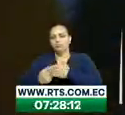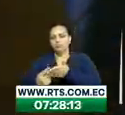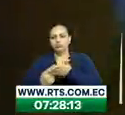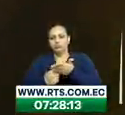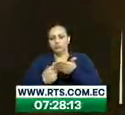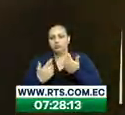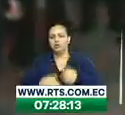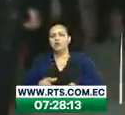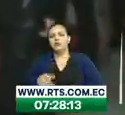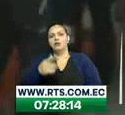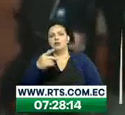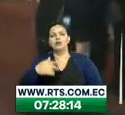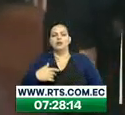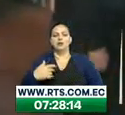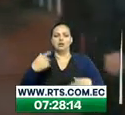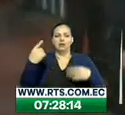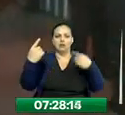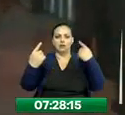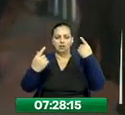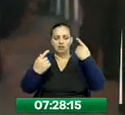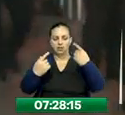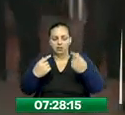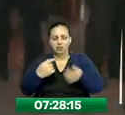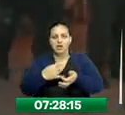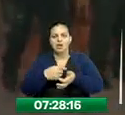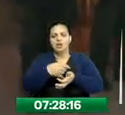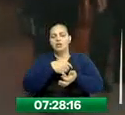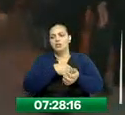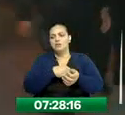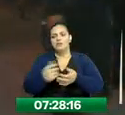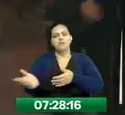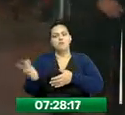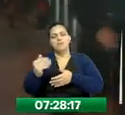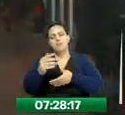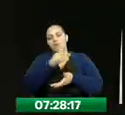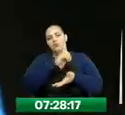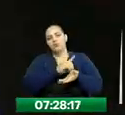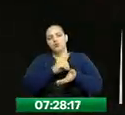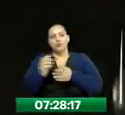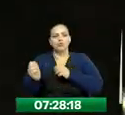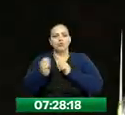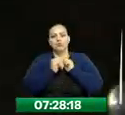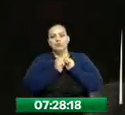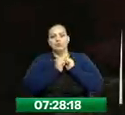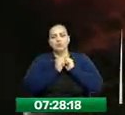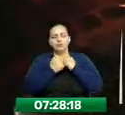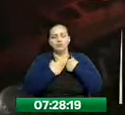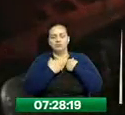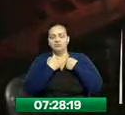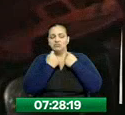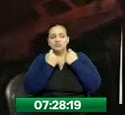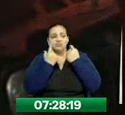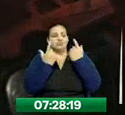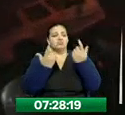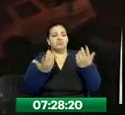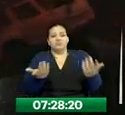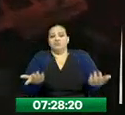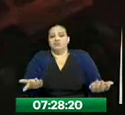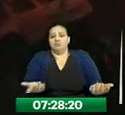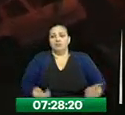Sorprendido, señor. En el exterior del sanatorio se desplegó un fuerte contingente policial y la fiscal no quiso responder preguntas de la